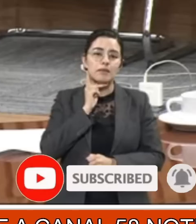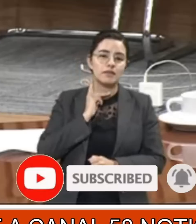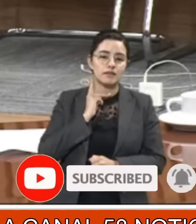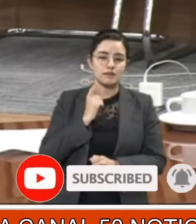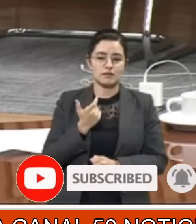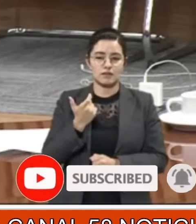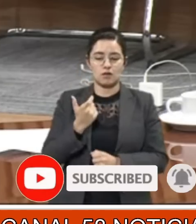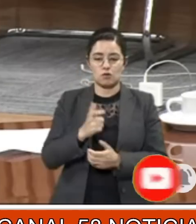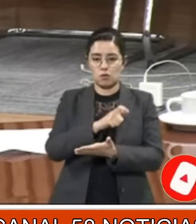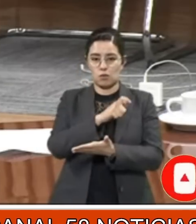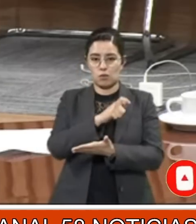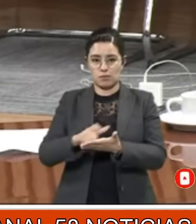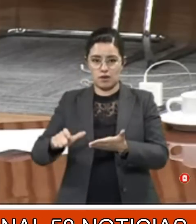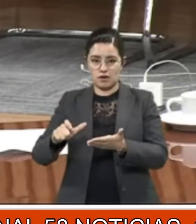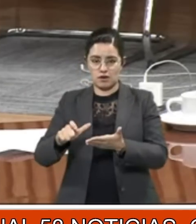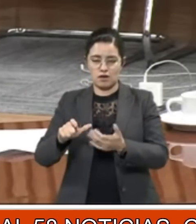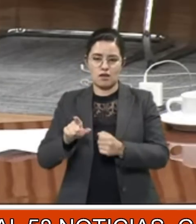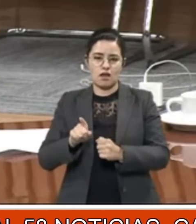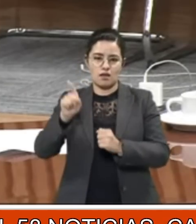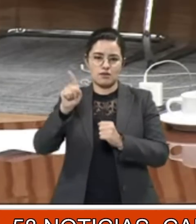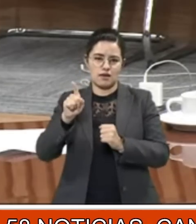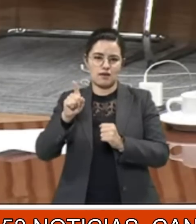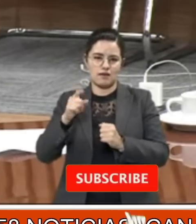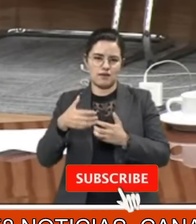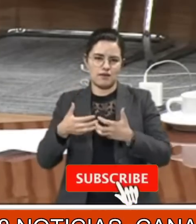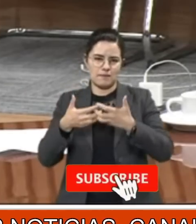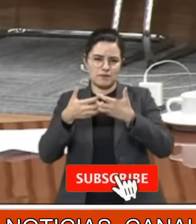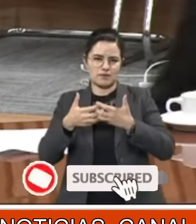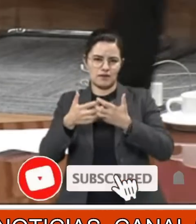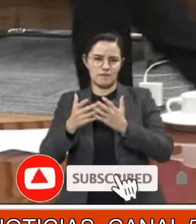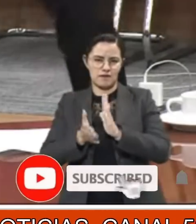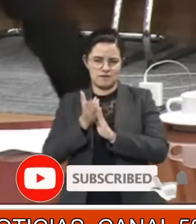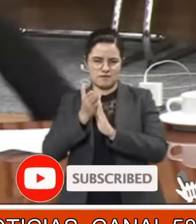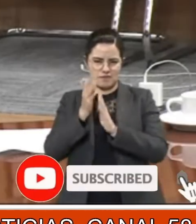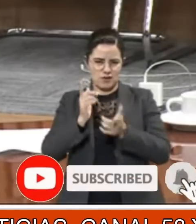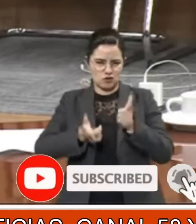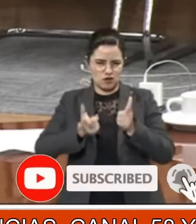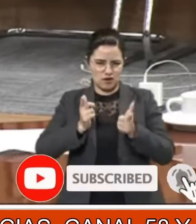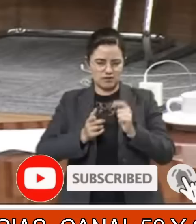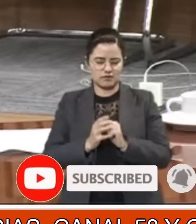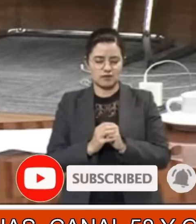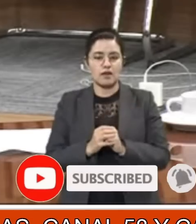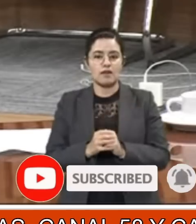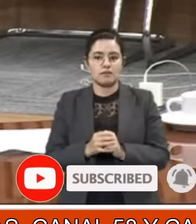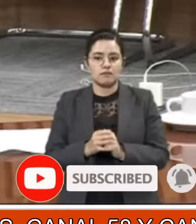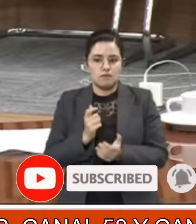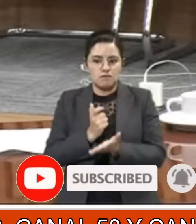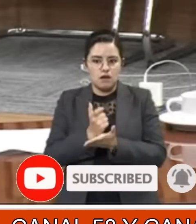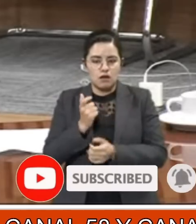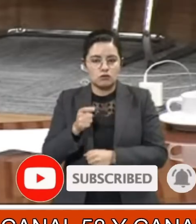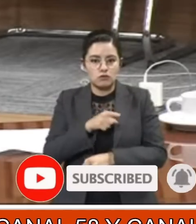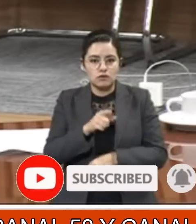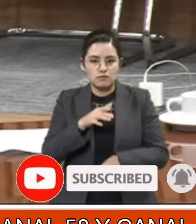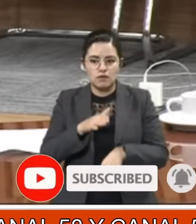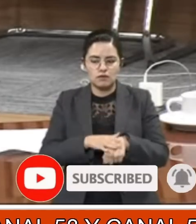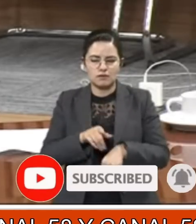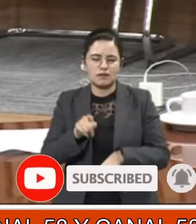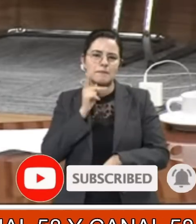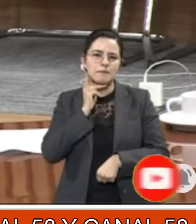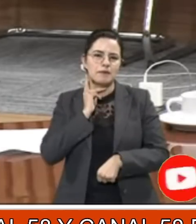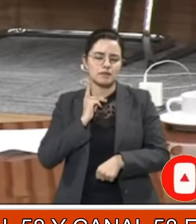tropa, muchos directores y mandos medios que cobran mucho y hacen poco. Desde el IFE, ahora en el INE, se han